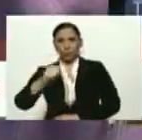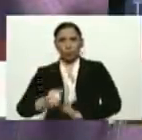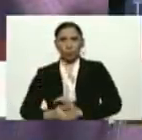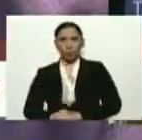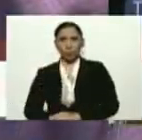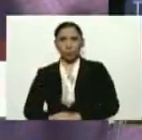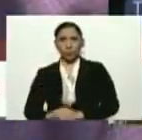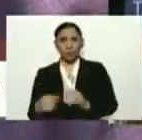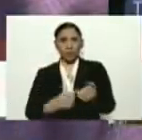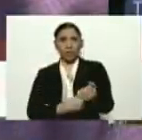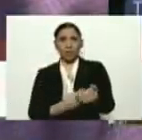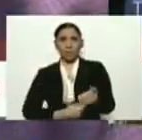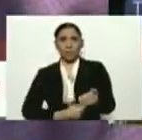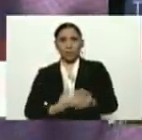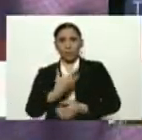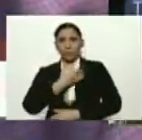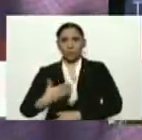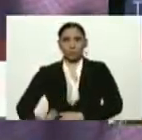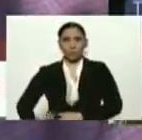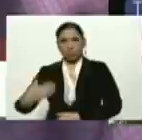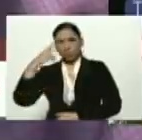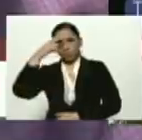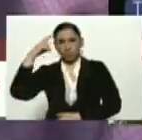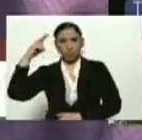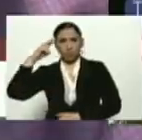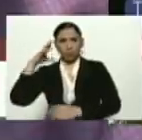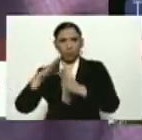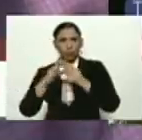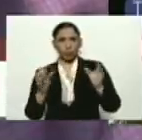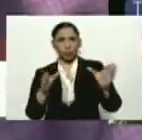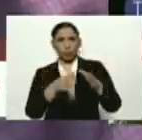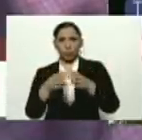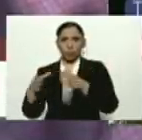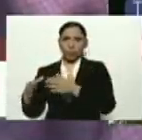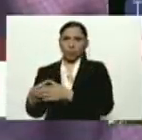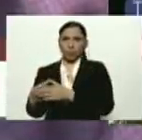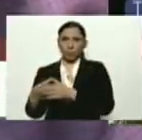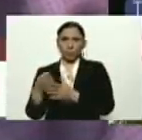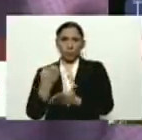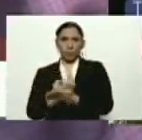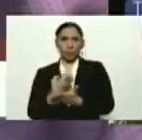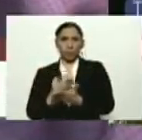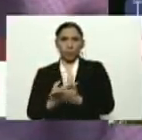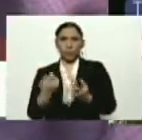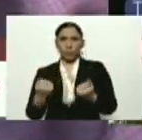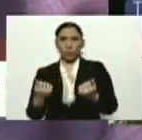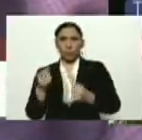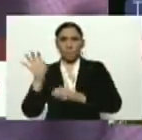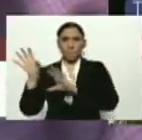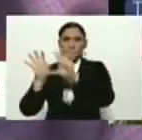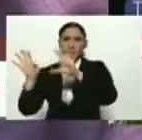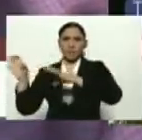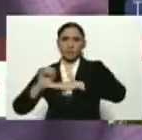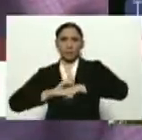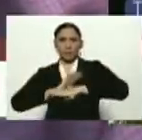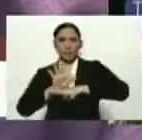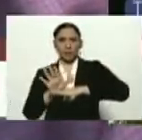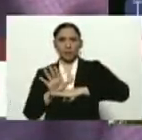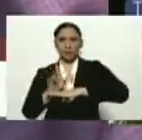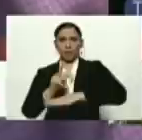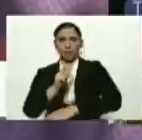hermanos presidentes, cancilleres, a todos los equipos de economía de los países del ALBA